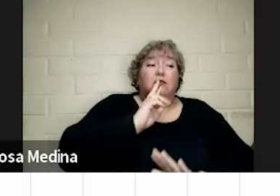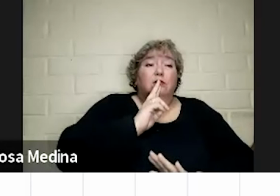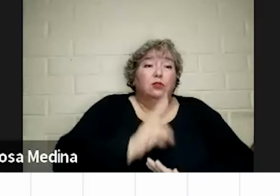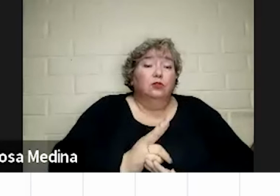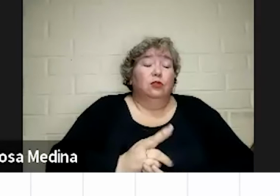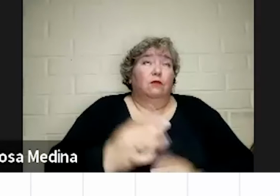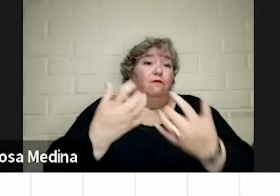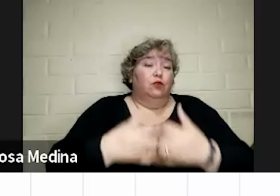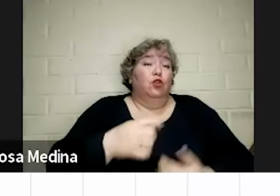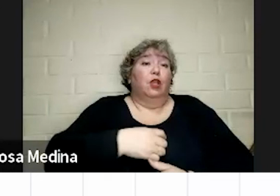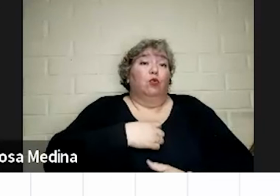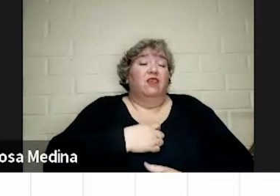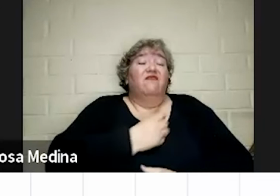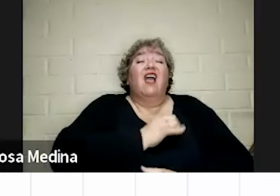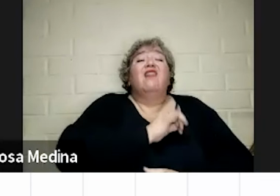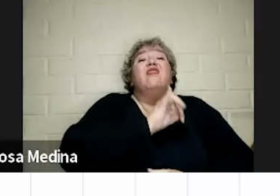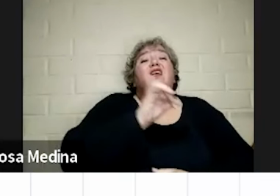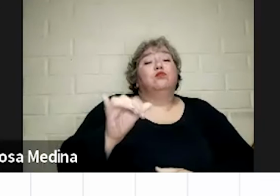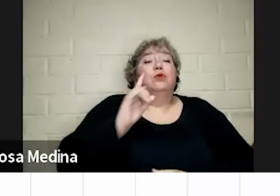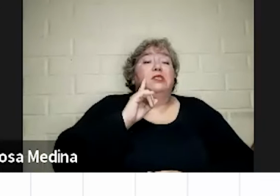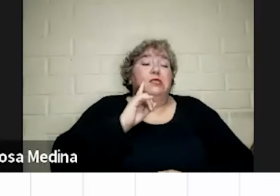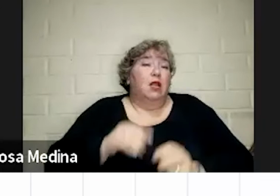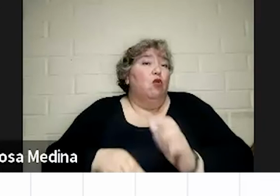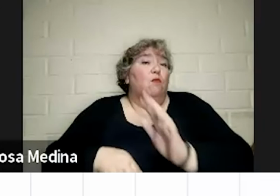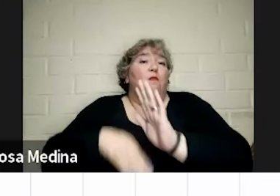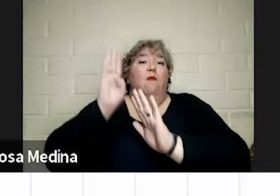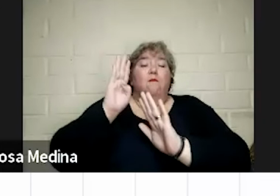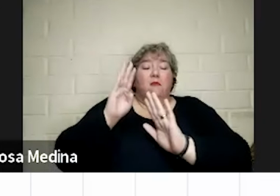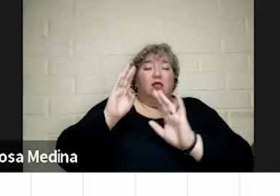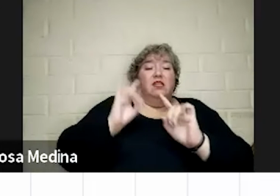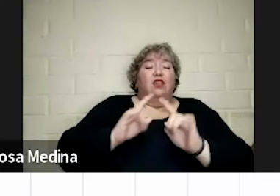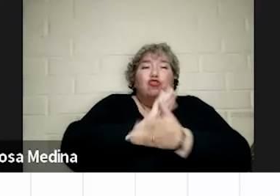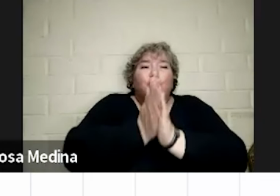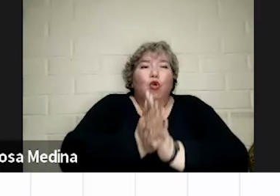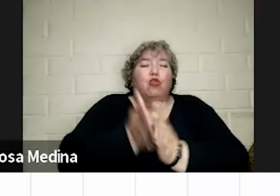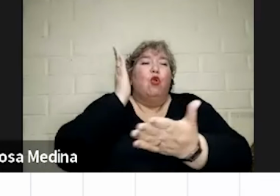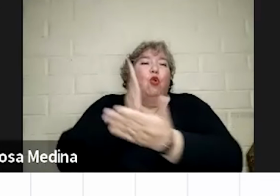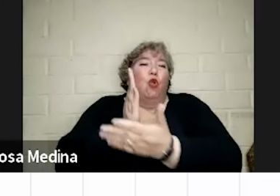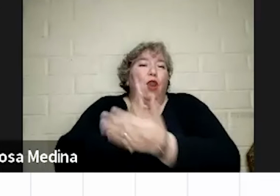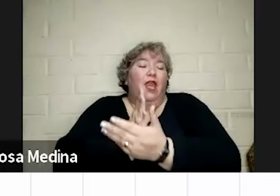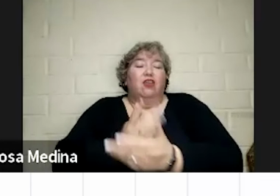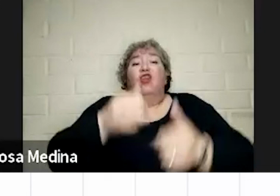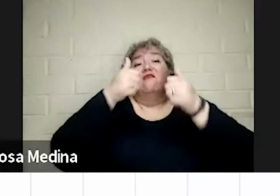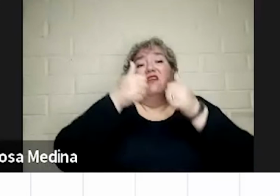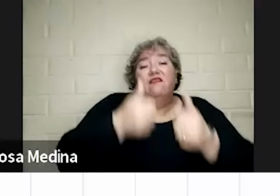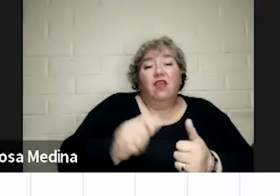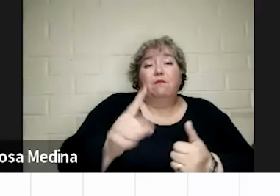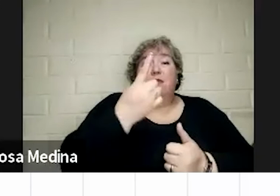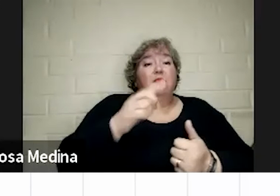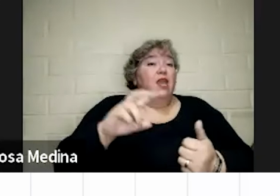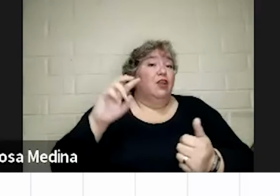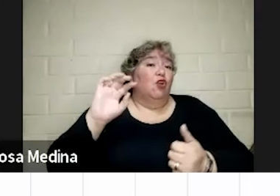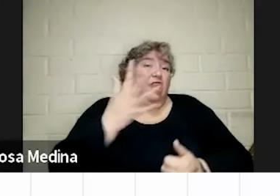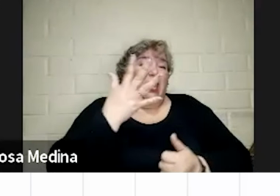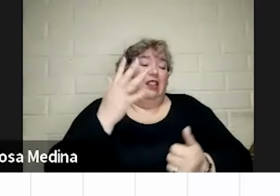ejecutivas, después tienen un alto desempeño en el resto de sus trayectorias académicas. Les va a ir bien en primero, les va a ir bien en quinto, les va a ir bien